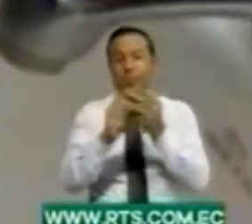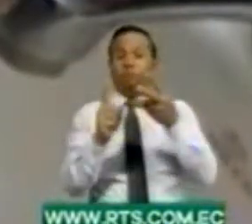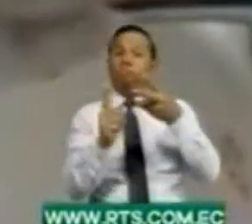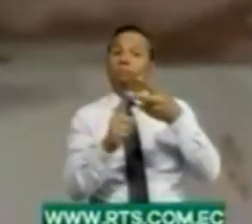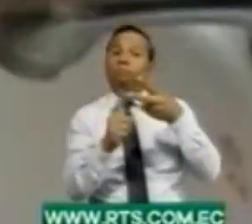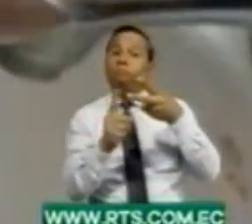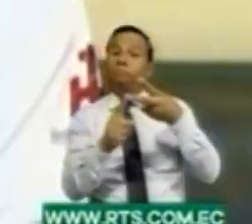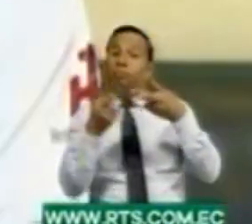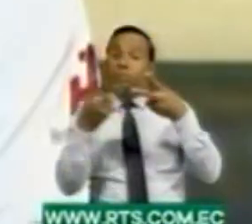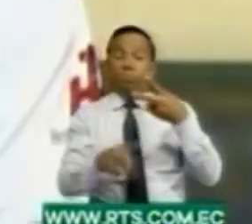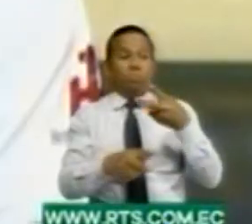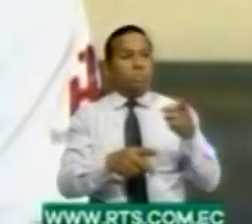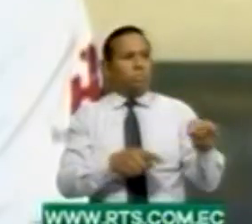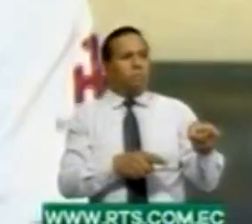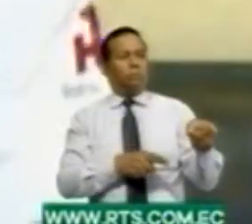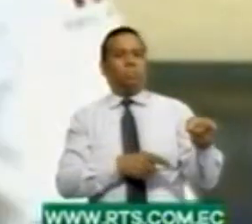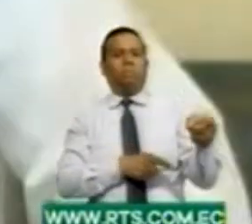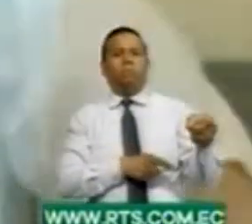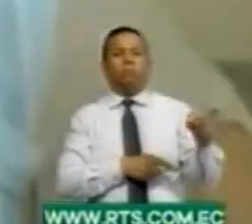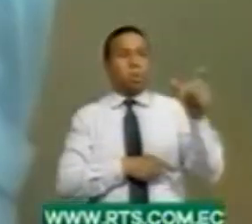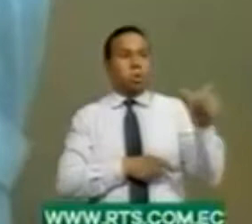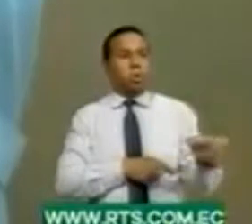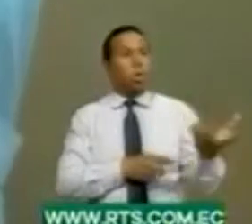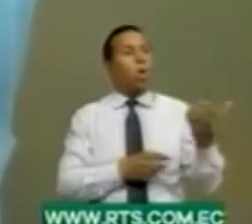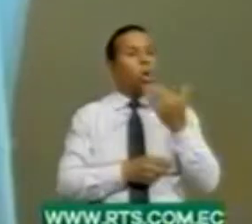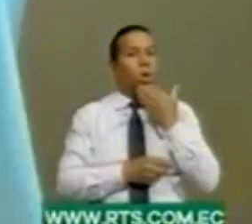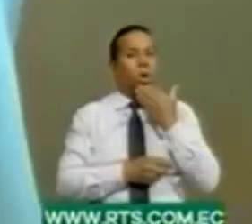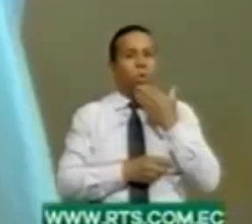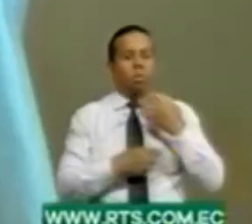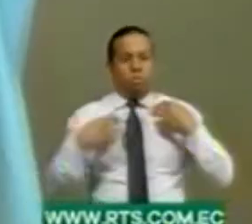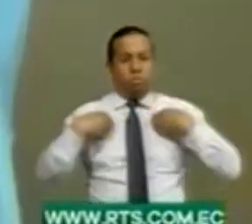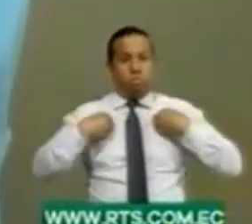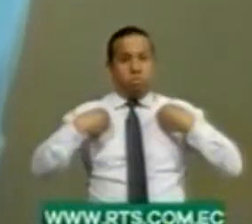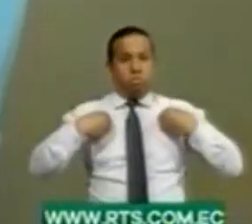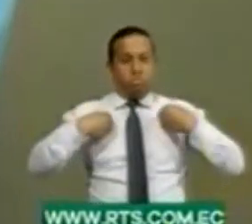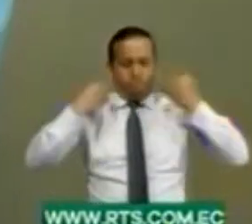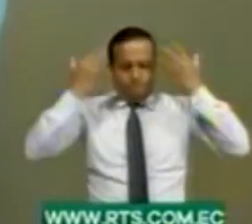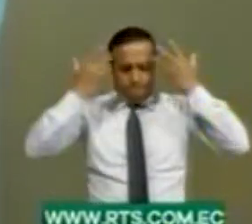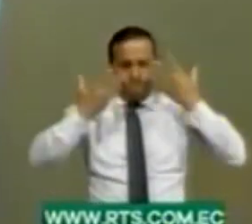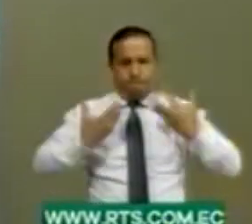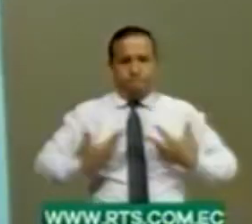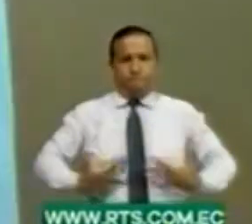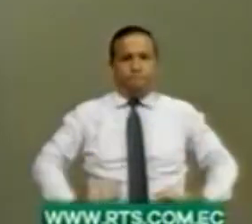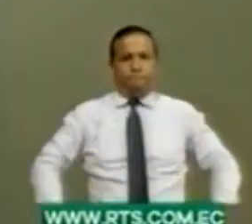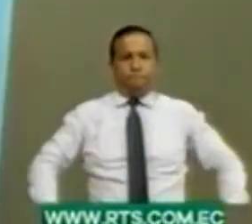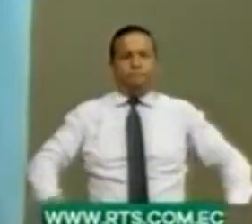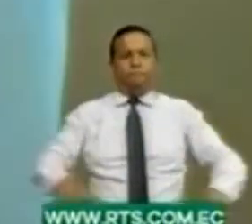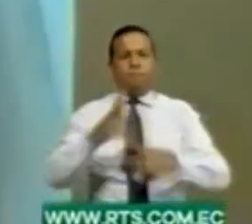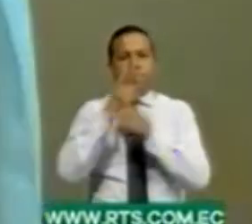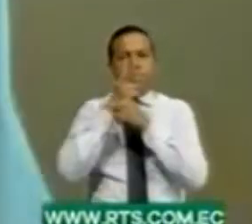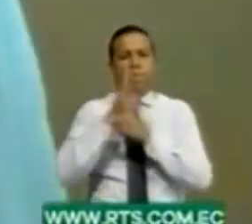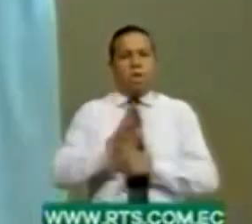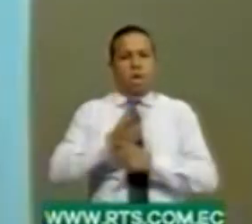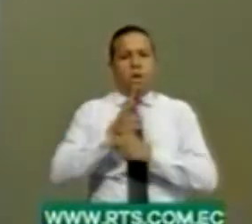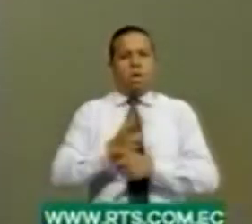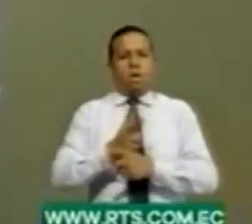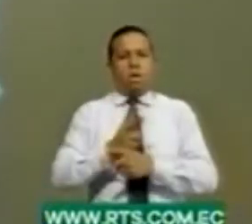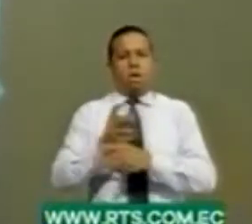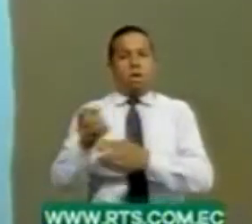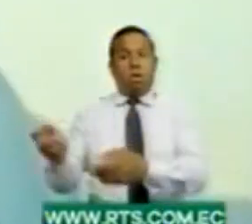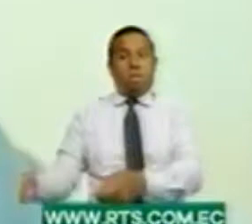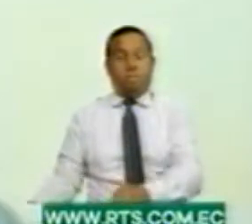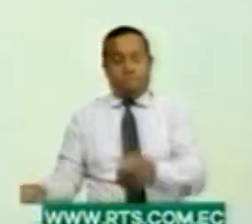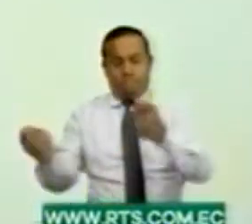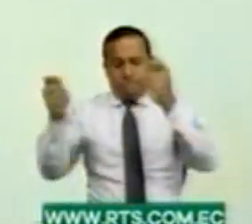de contacto implica el uso de una bata para protegerse y proteger la ropa del personal de salud